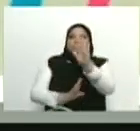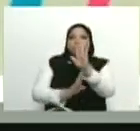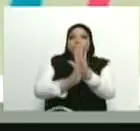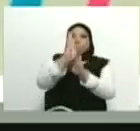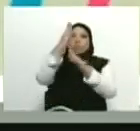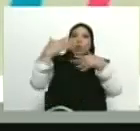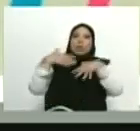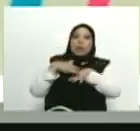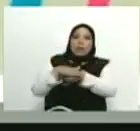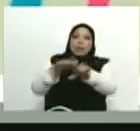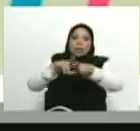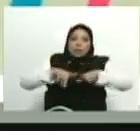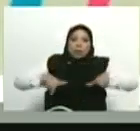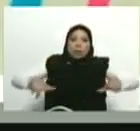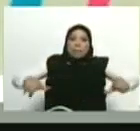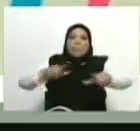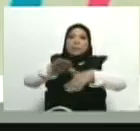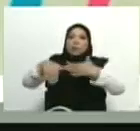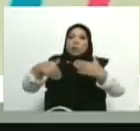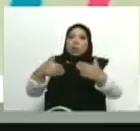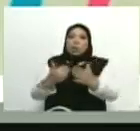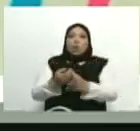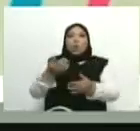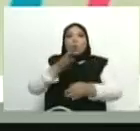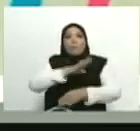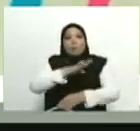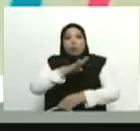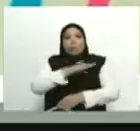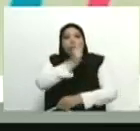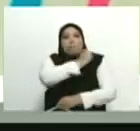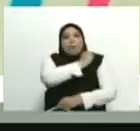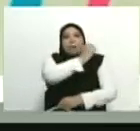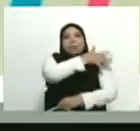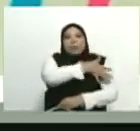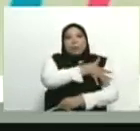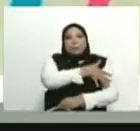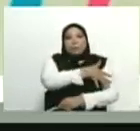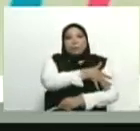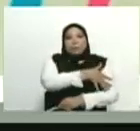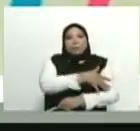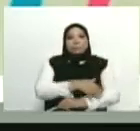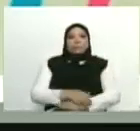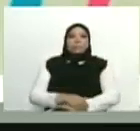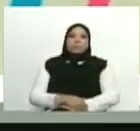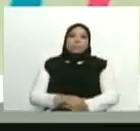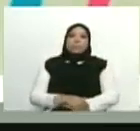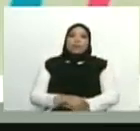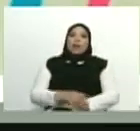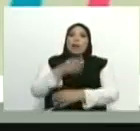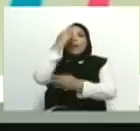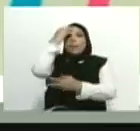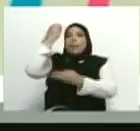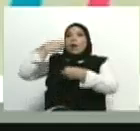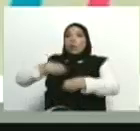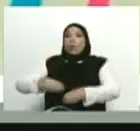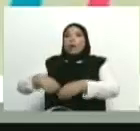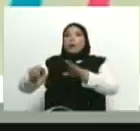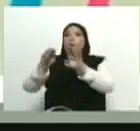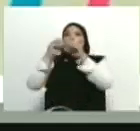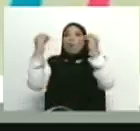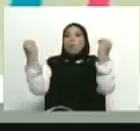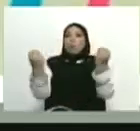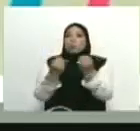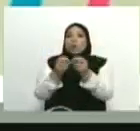integridad territorial de todos los territorios de Palestina, de acuerdo a los mandatos de la Organización